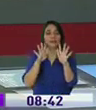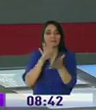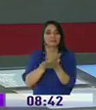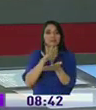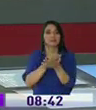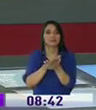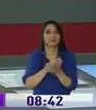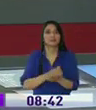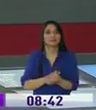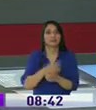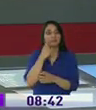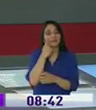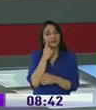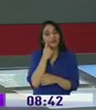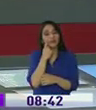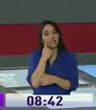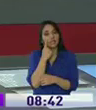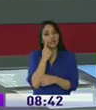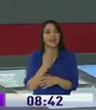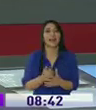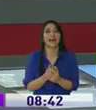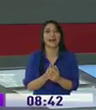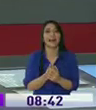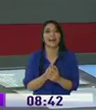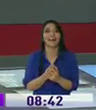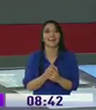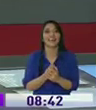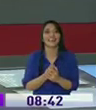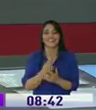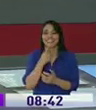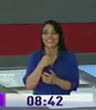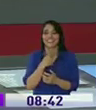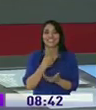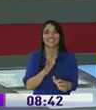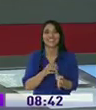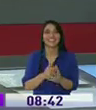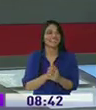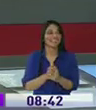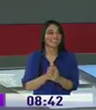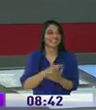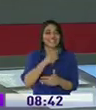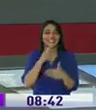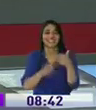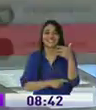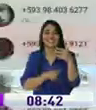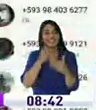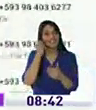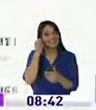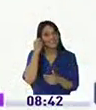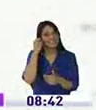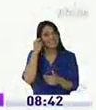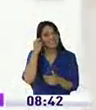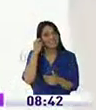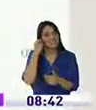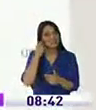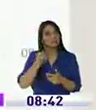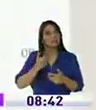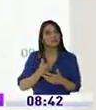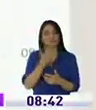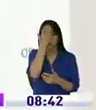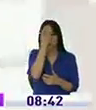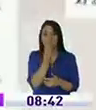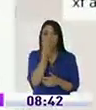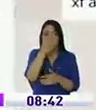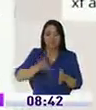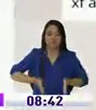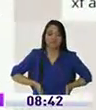vamos a zapear con el guasapeo. ¿Qué es lo que usted nos dice? Oye, tenemos un montón de estos. Póngale, por favor, acá. Buenos días en la